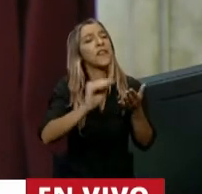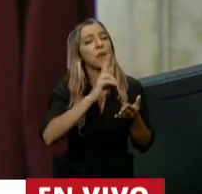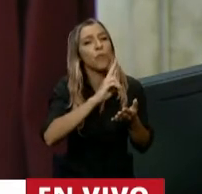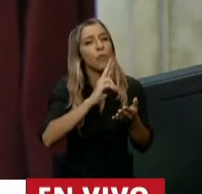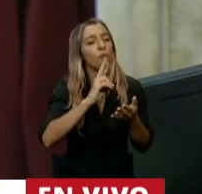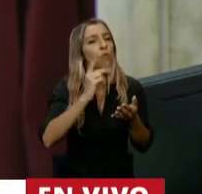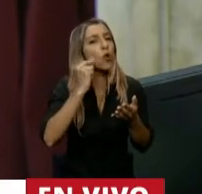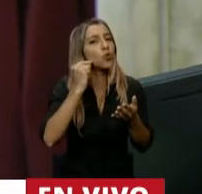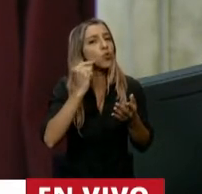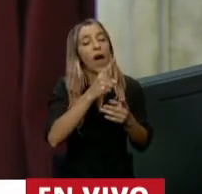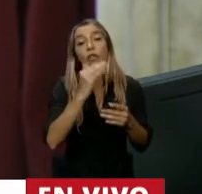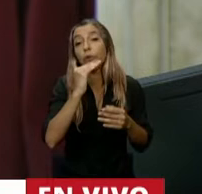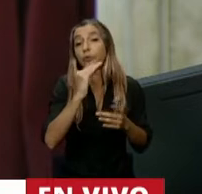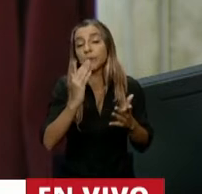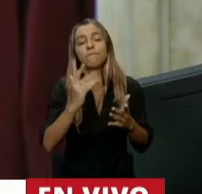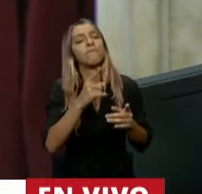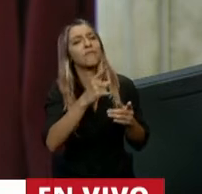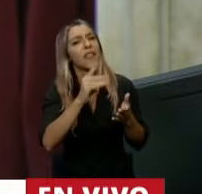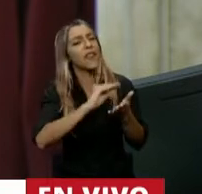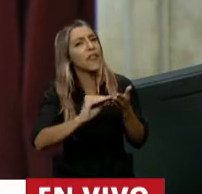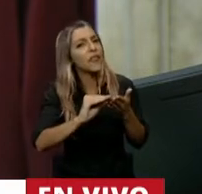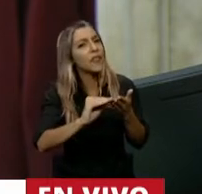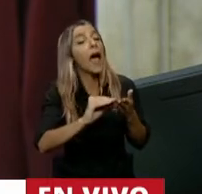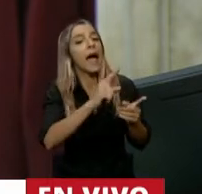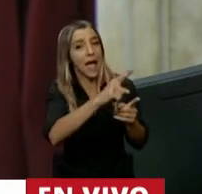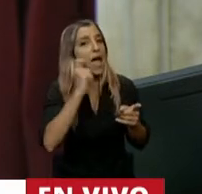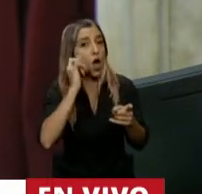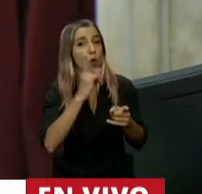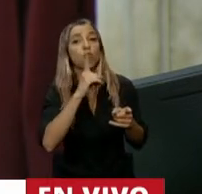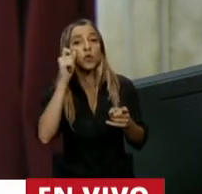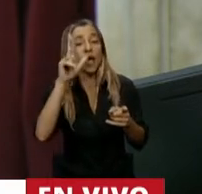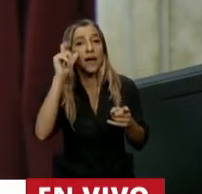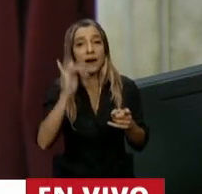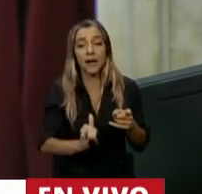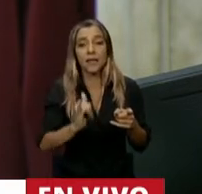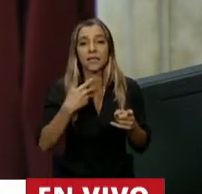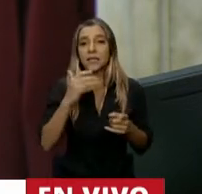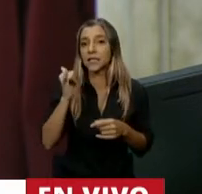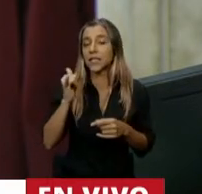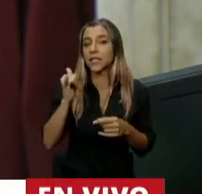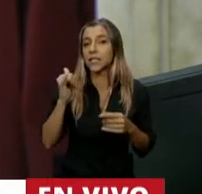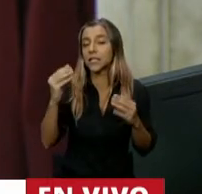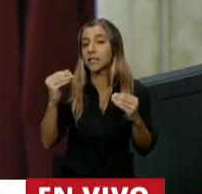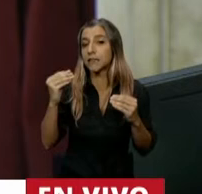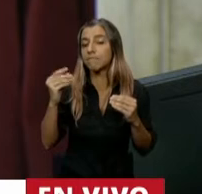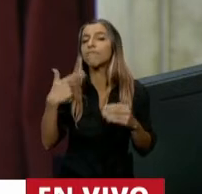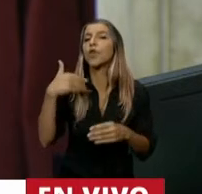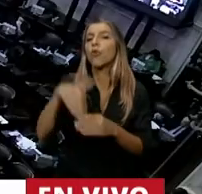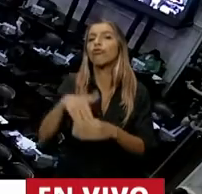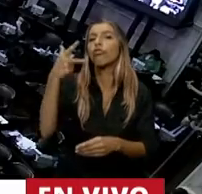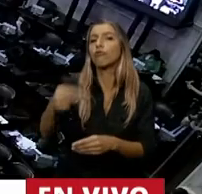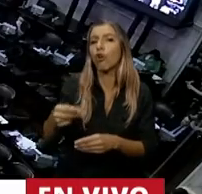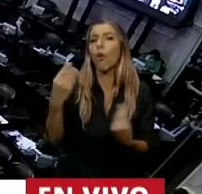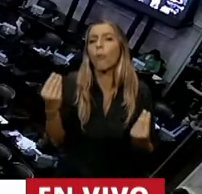Caparrós. Sí, diputado Gutiérrez. Sí, presidente. Sí, Carlos Gutiérrez, presidente. Mi voto es negativo,